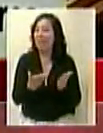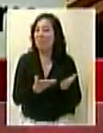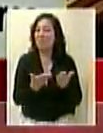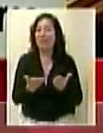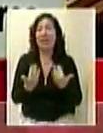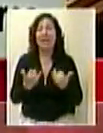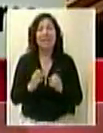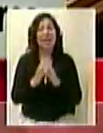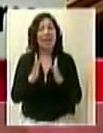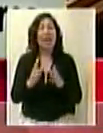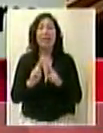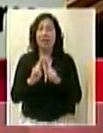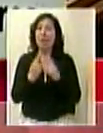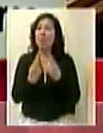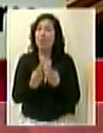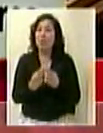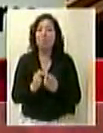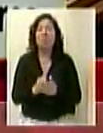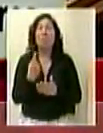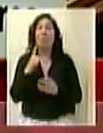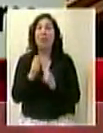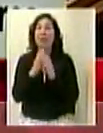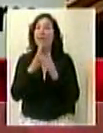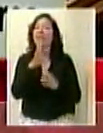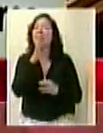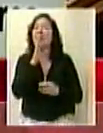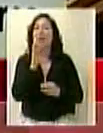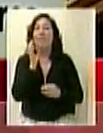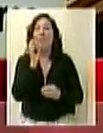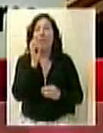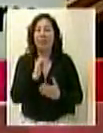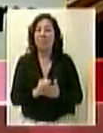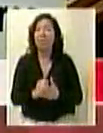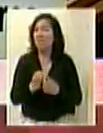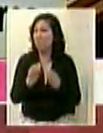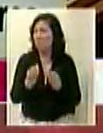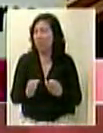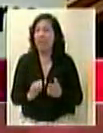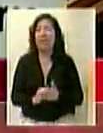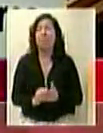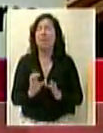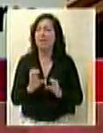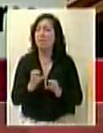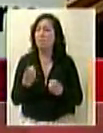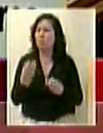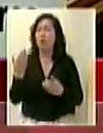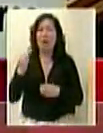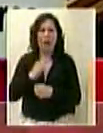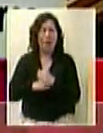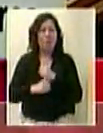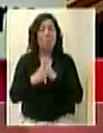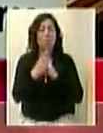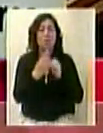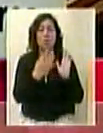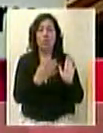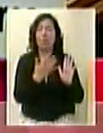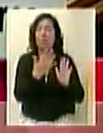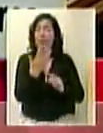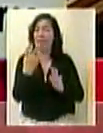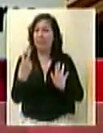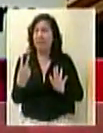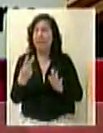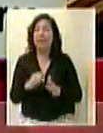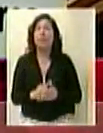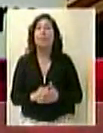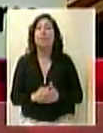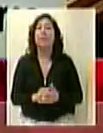invitación, a este gran evento por el Día de la Mujer. En realidad, hace muchos años, en 1857, como lo